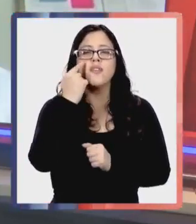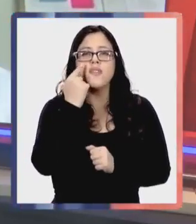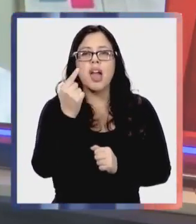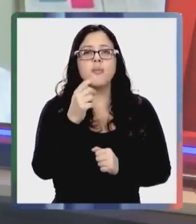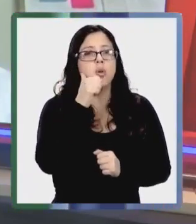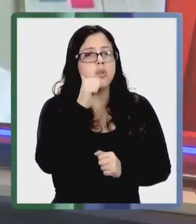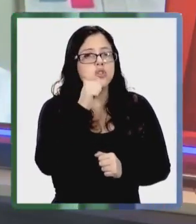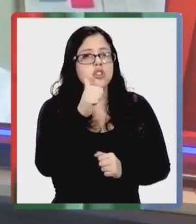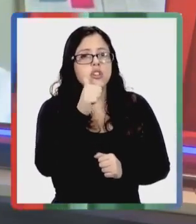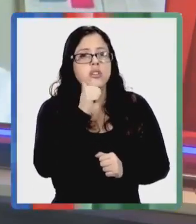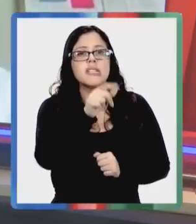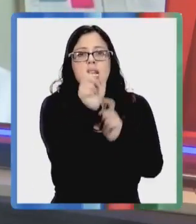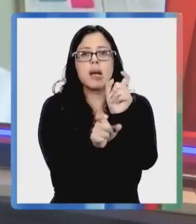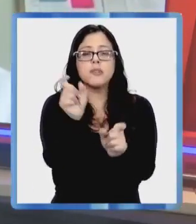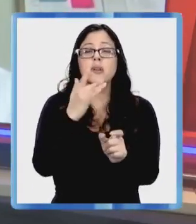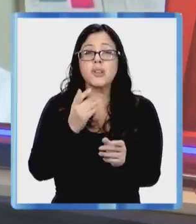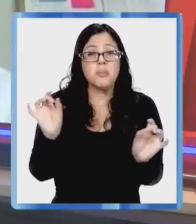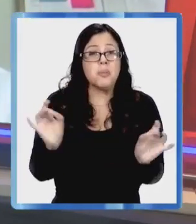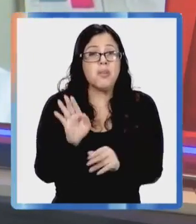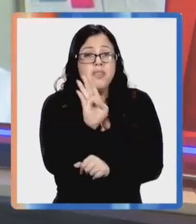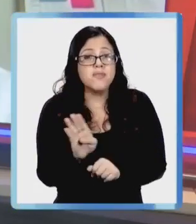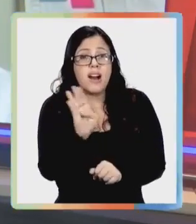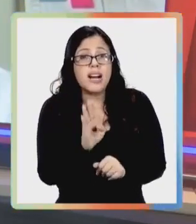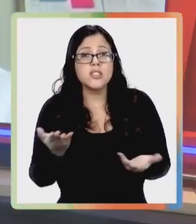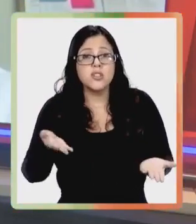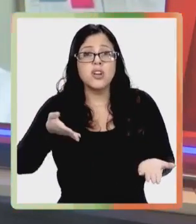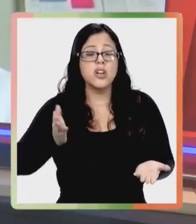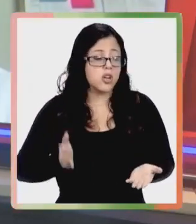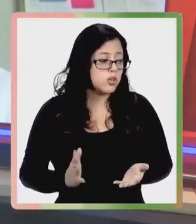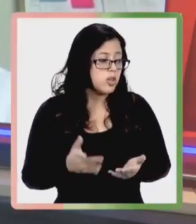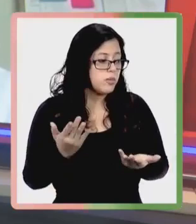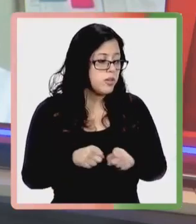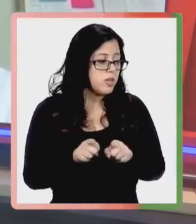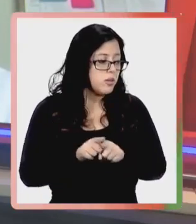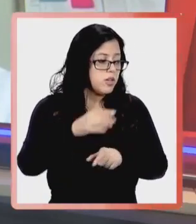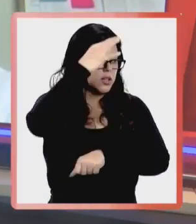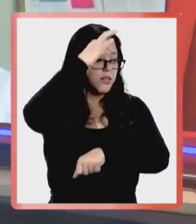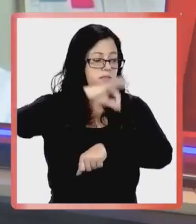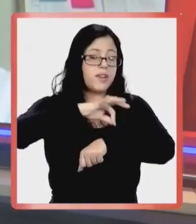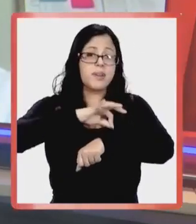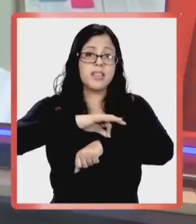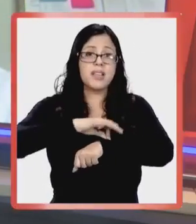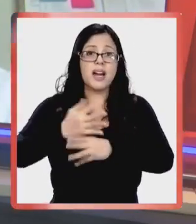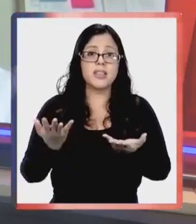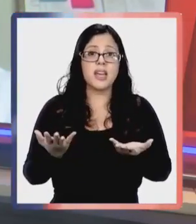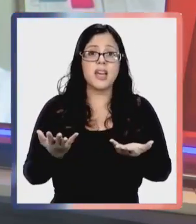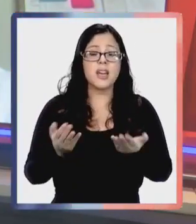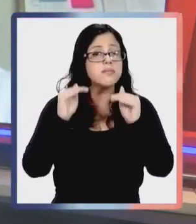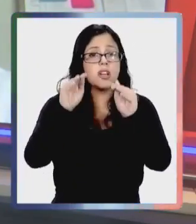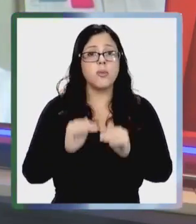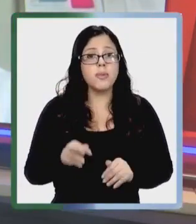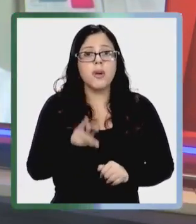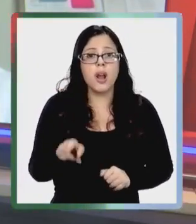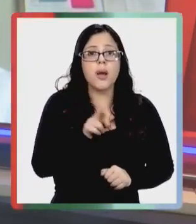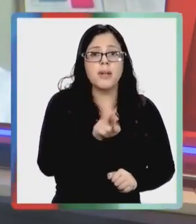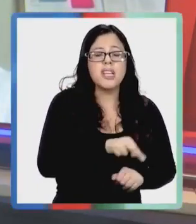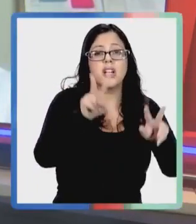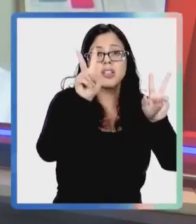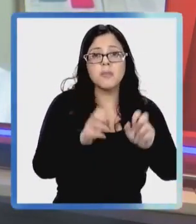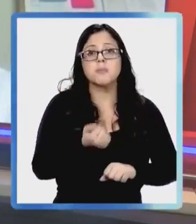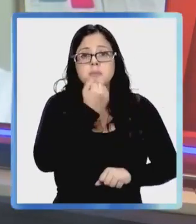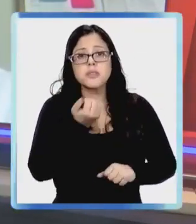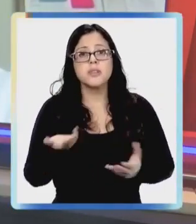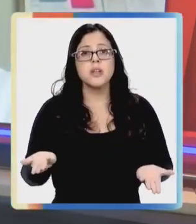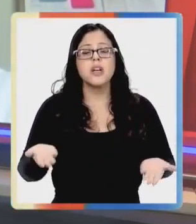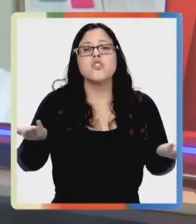día de cada persona, porque aunque parezca básico, seguimos contagiándonos porque nos seguimos cayendo, ¿verdad?, en las mismas cosas,